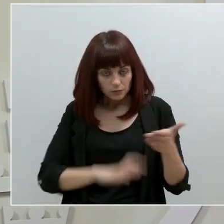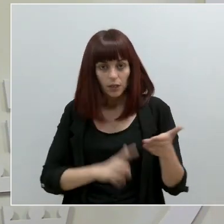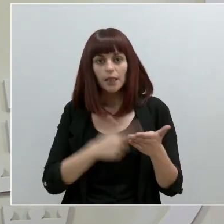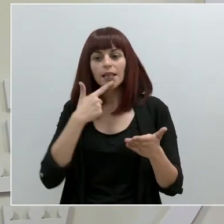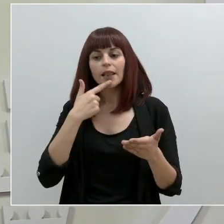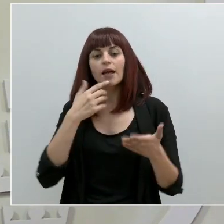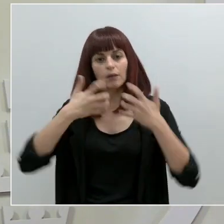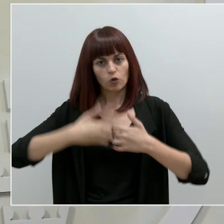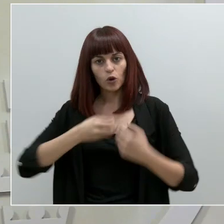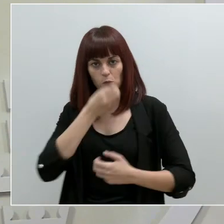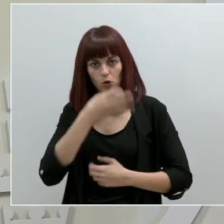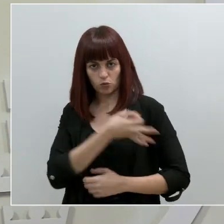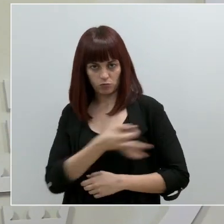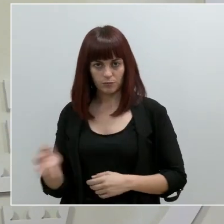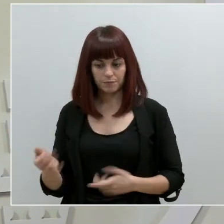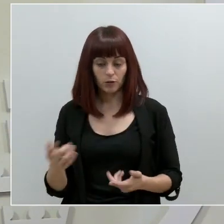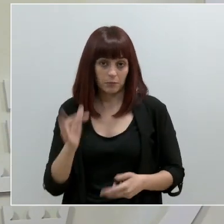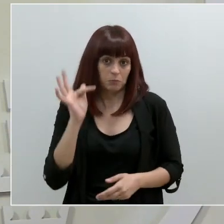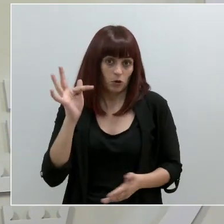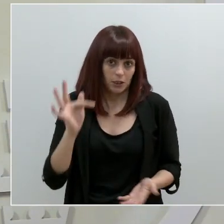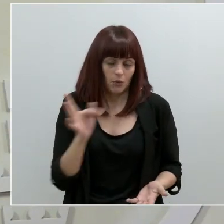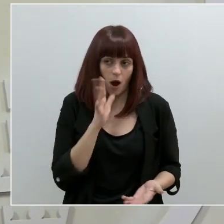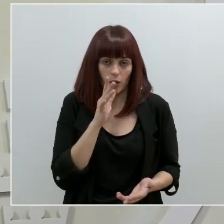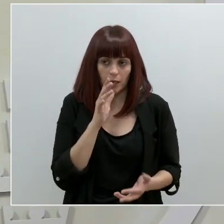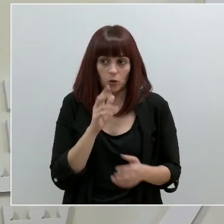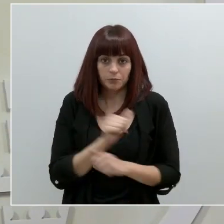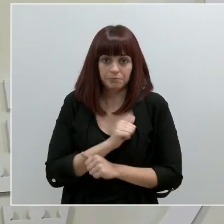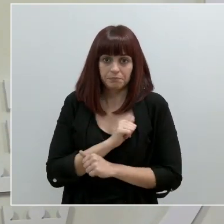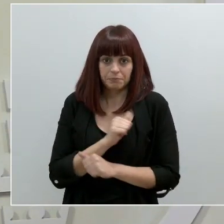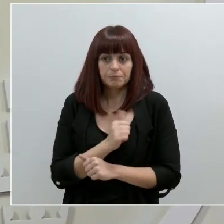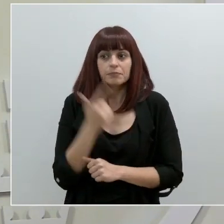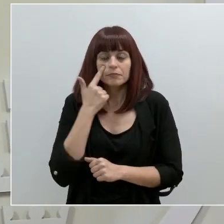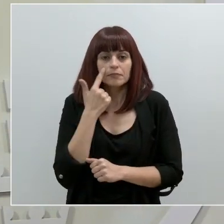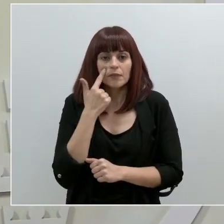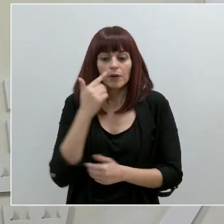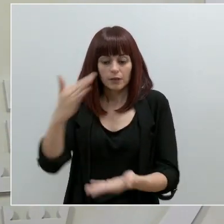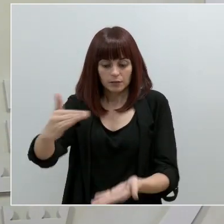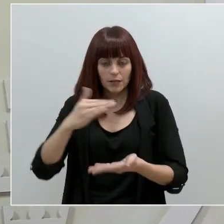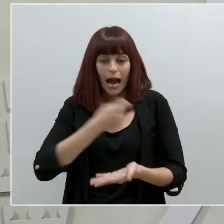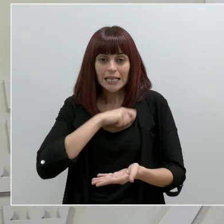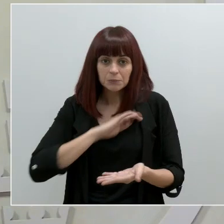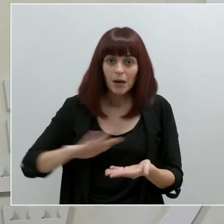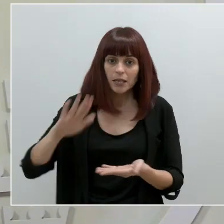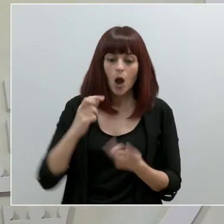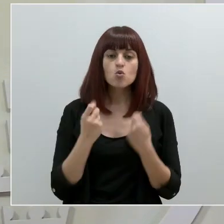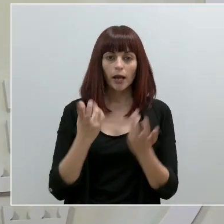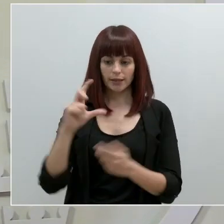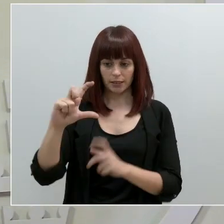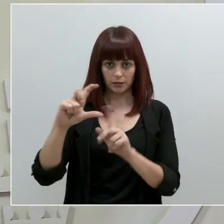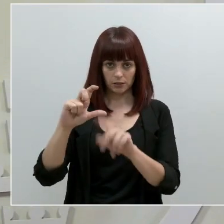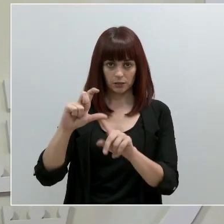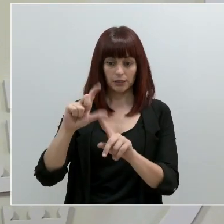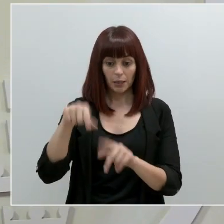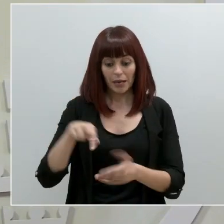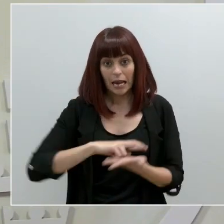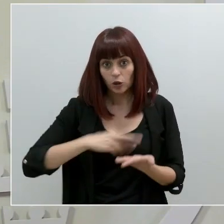eficacia, lo cual es positivo. Estamos muy expectantes de las dosis que van a llegar a España, a Europa, a España y por lo tanto también